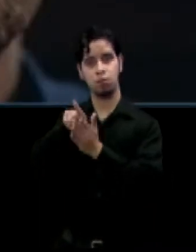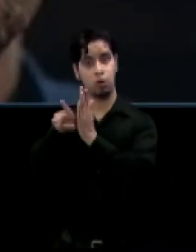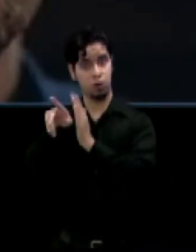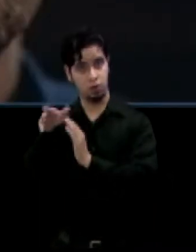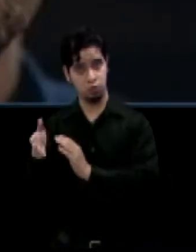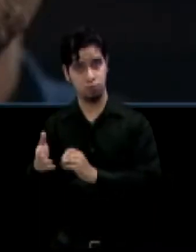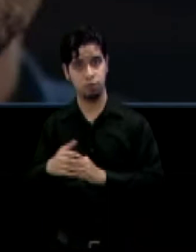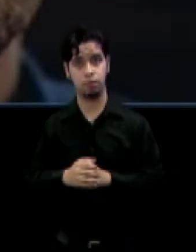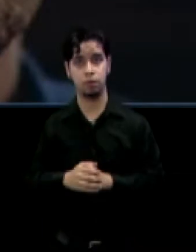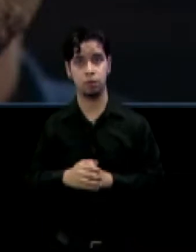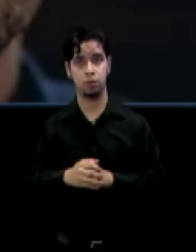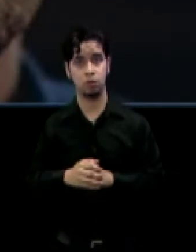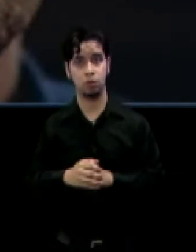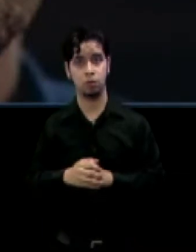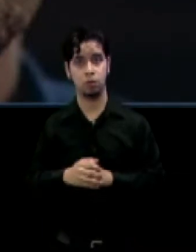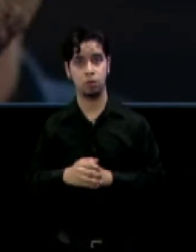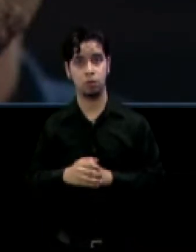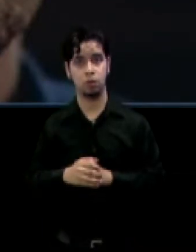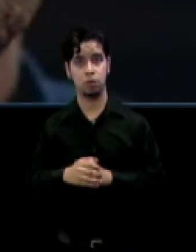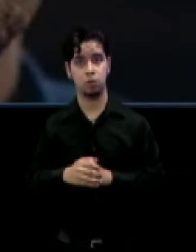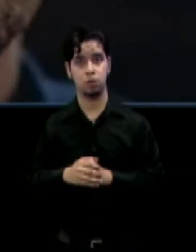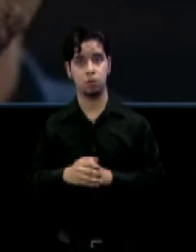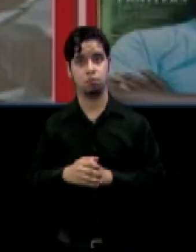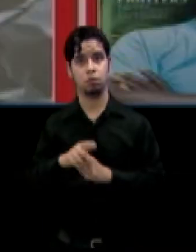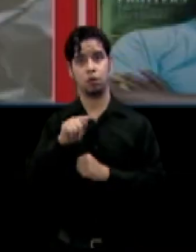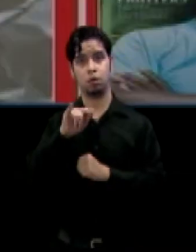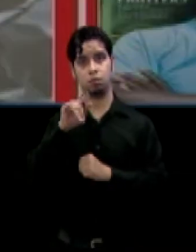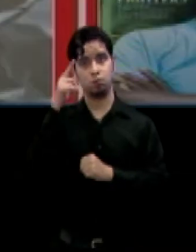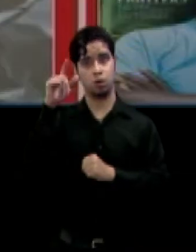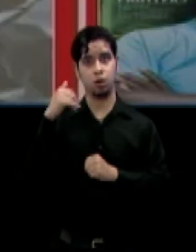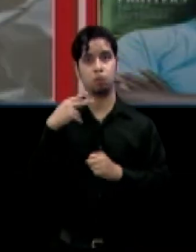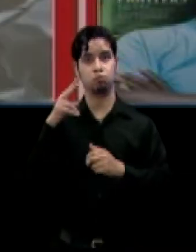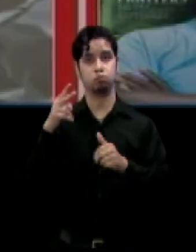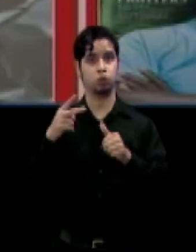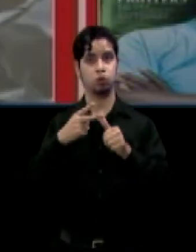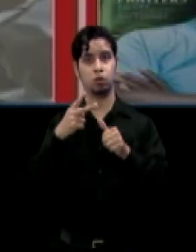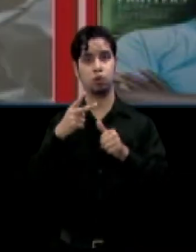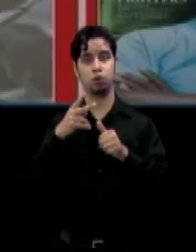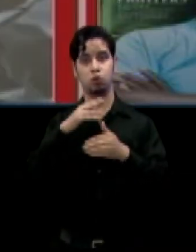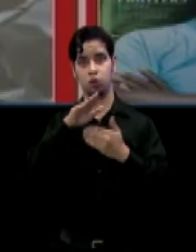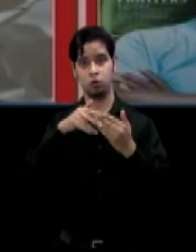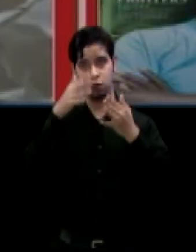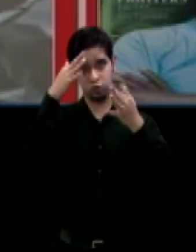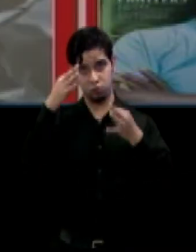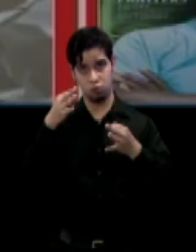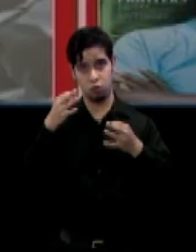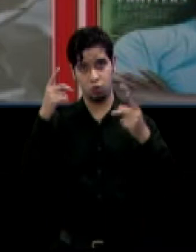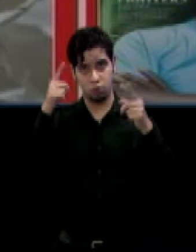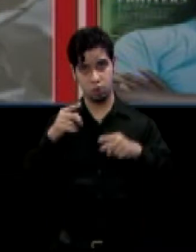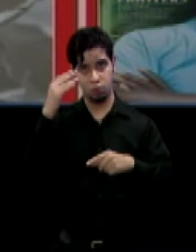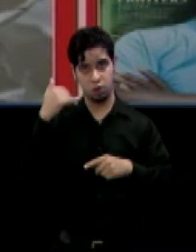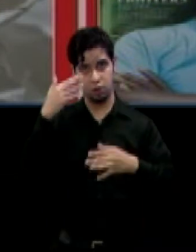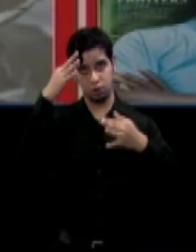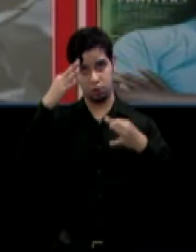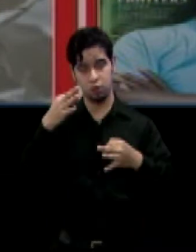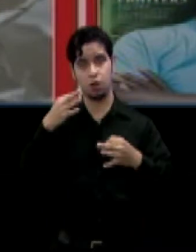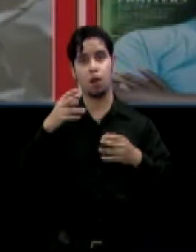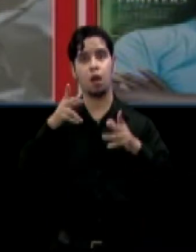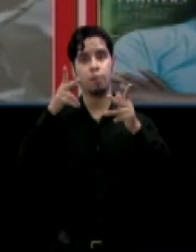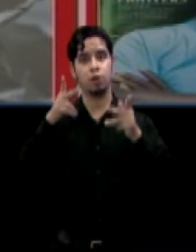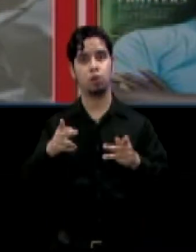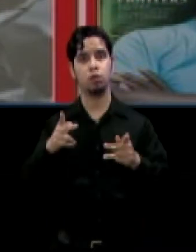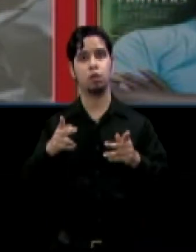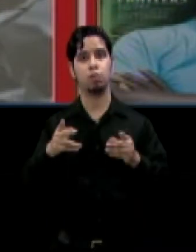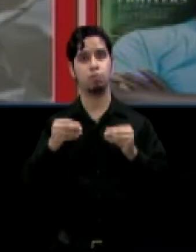por estar en los titulares de todo el año. Para los editores de Time, su decisión se basa en su visión de la persona o